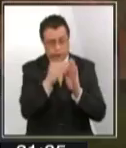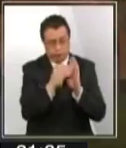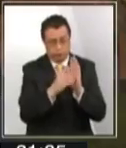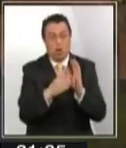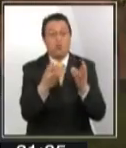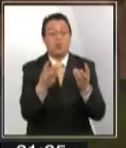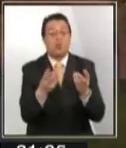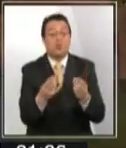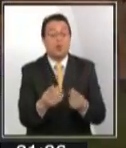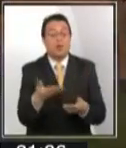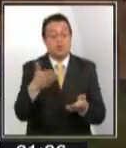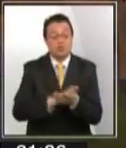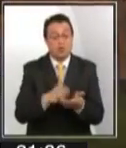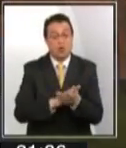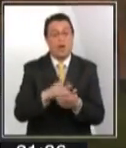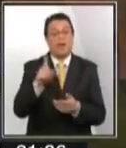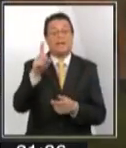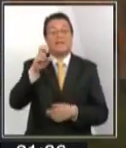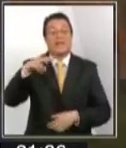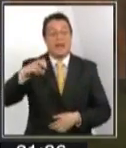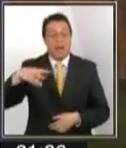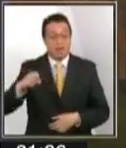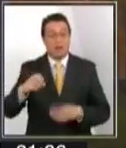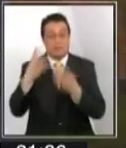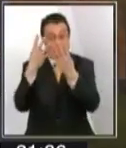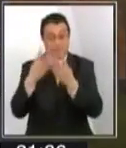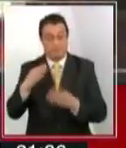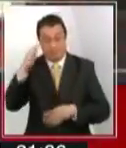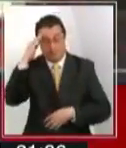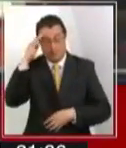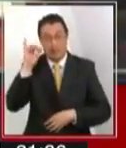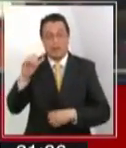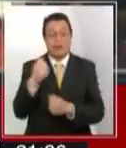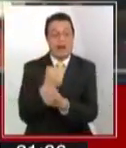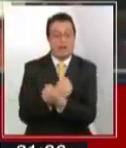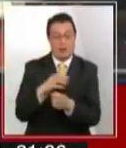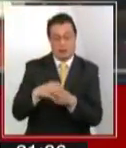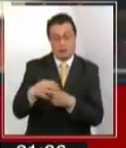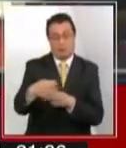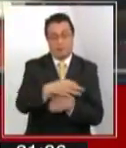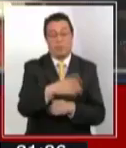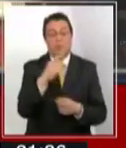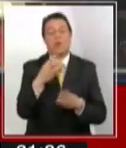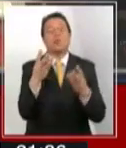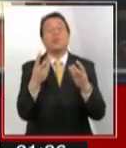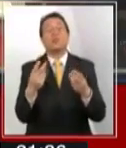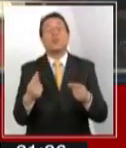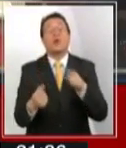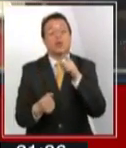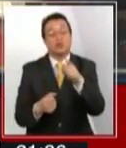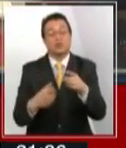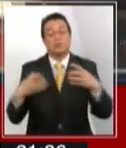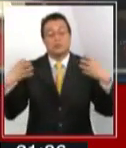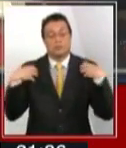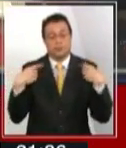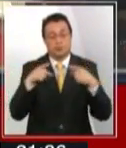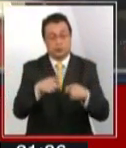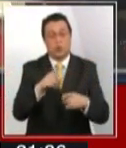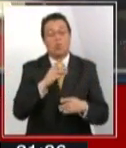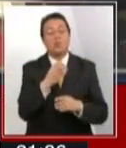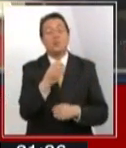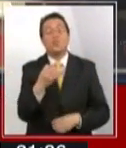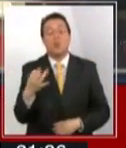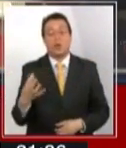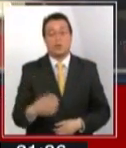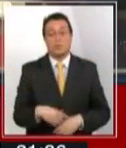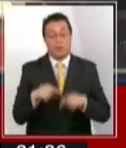también muertos en CENAME, en Gendarmería y en Carabineros en ese minuto. ¿Por qué no sabe cuántos fallecieron entonces durante su gestión? ¿Cuántos niños? No, en